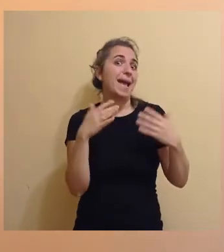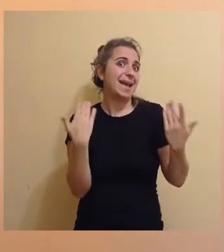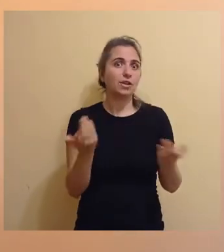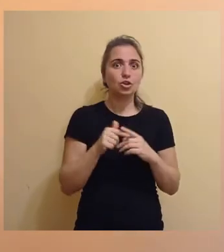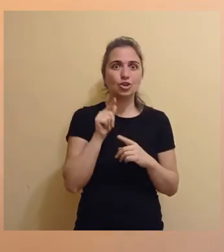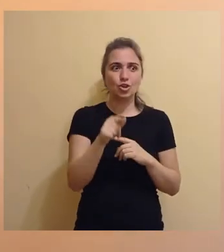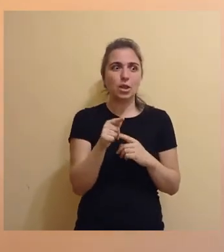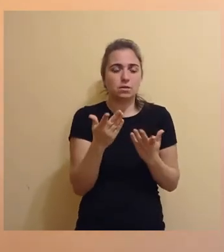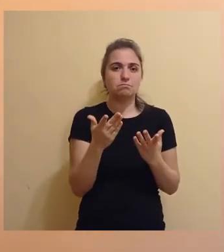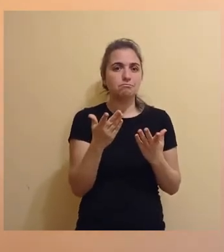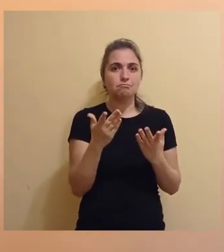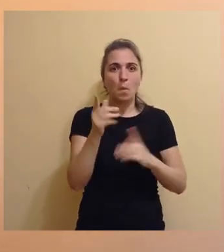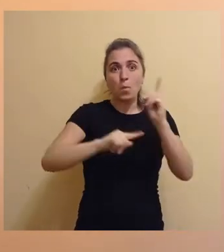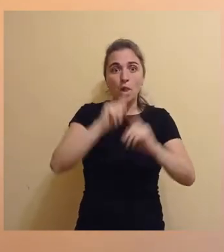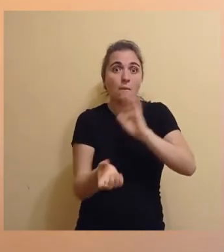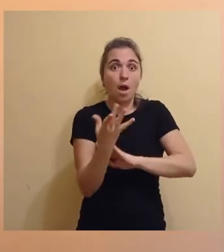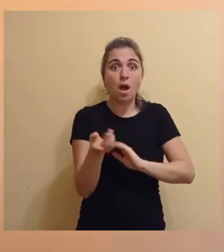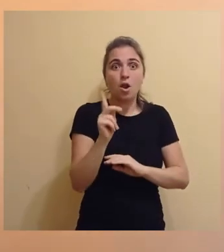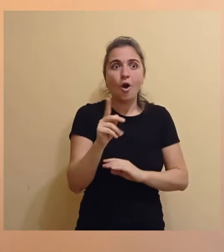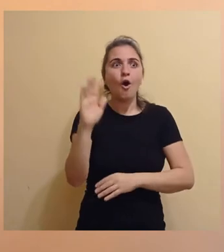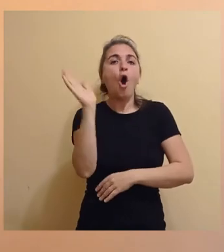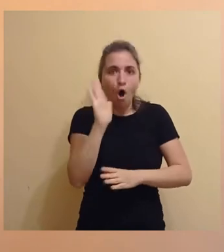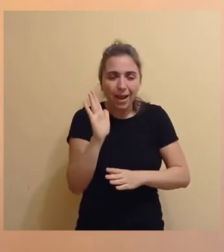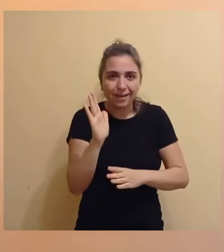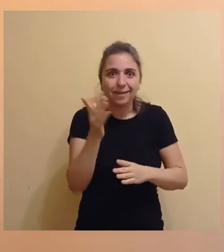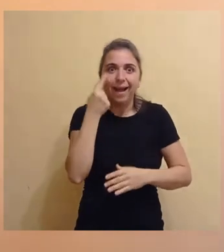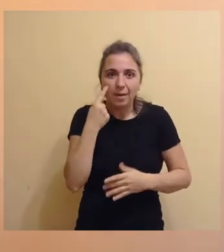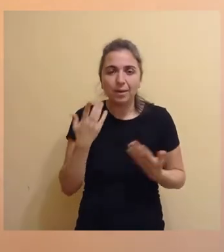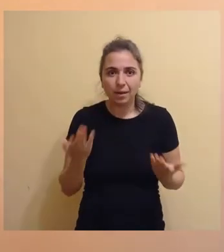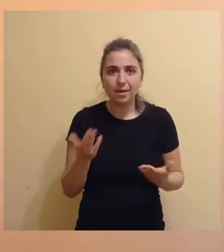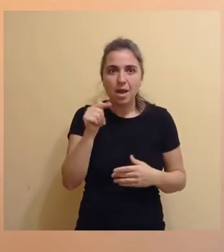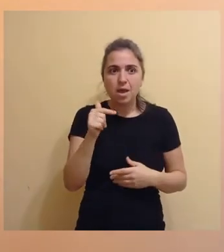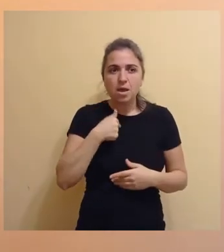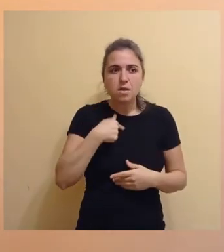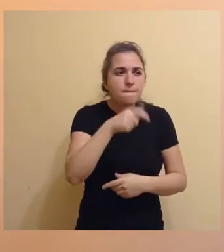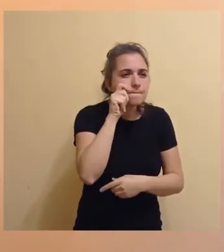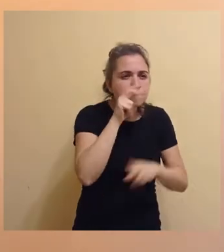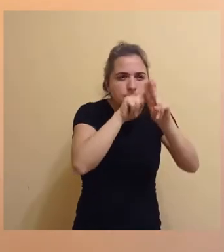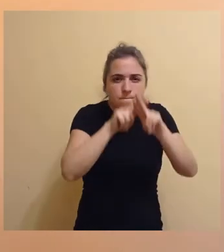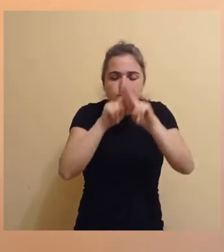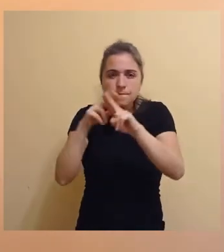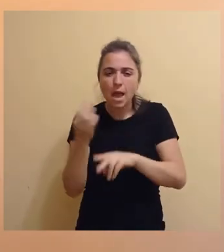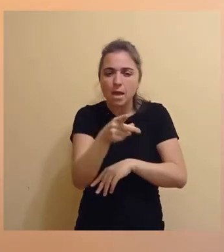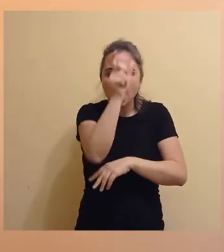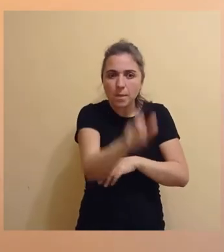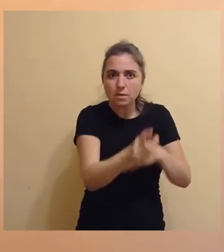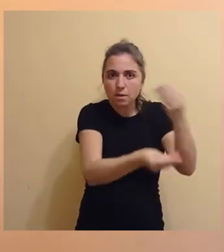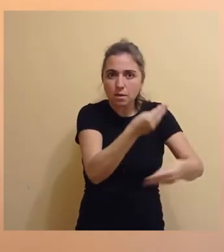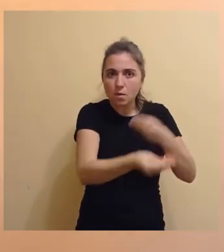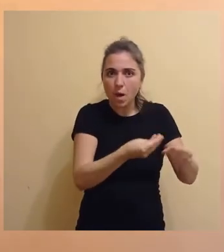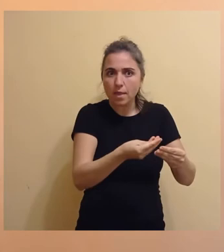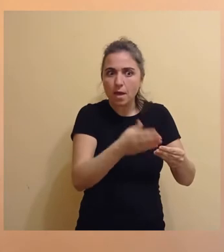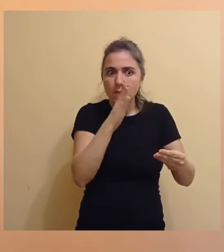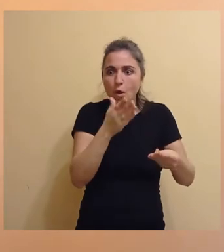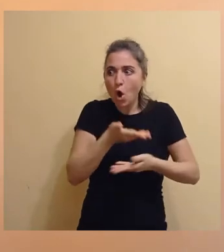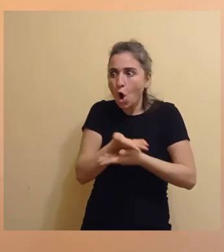si no, o sea, si no lo llega a enviar, pues nada de esto hubiese pasado. Y hola, ¿dónde estamos poniendo el ojo? Estamos poniendo